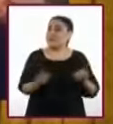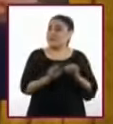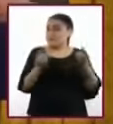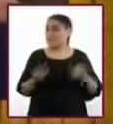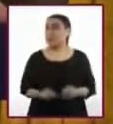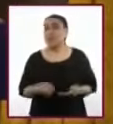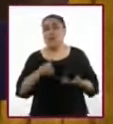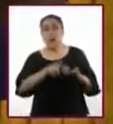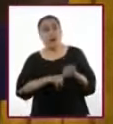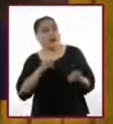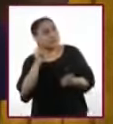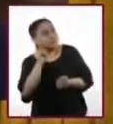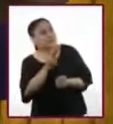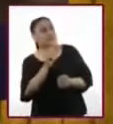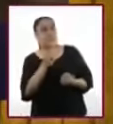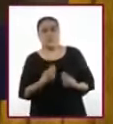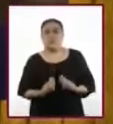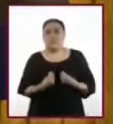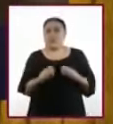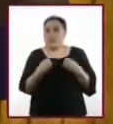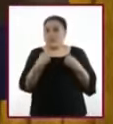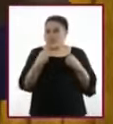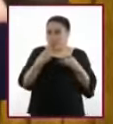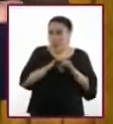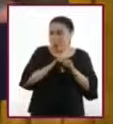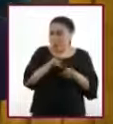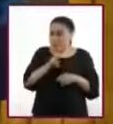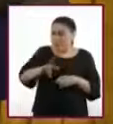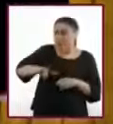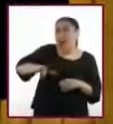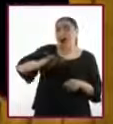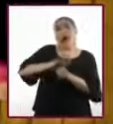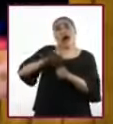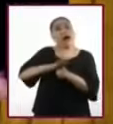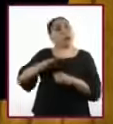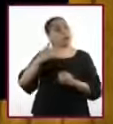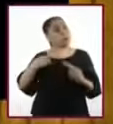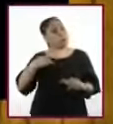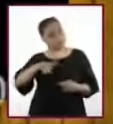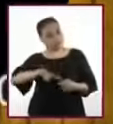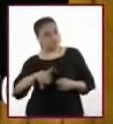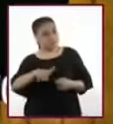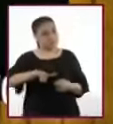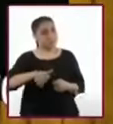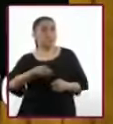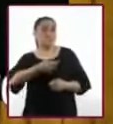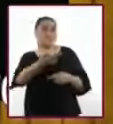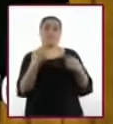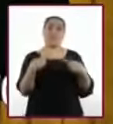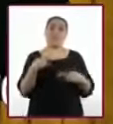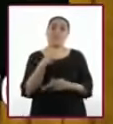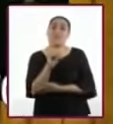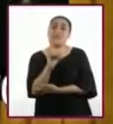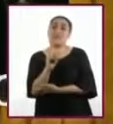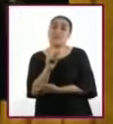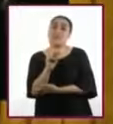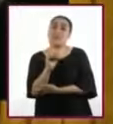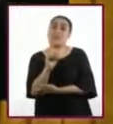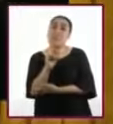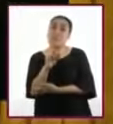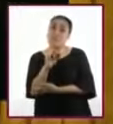Adquieren apariencia de vida a partir de las personas que los manipulan, a quienes se les llama titiriteros.